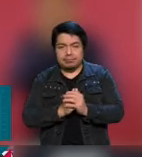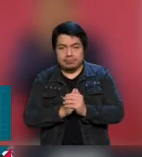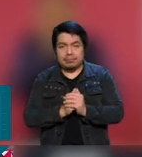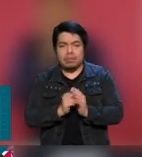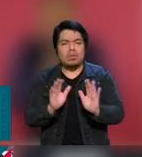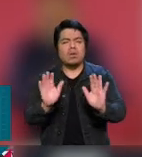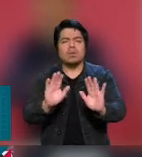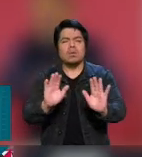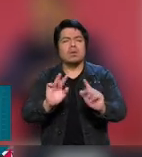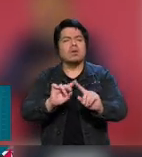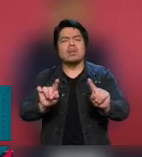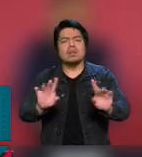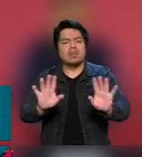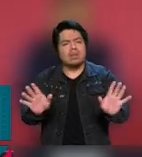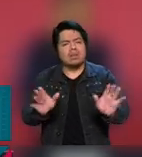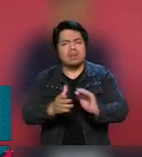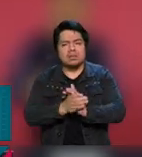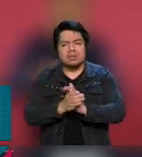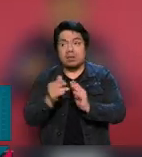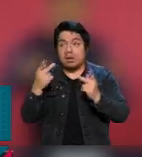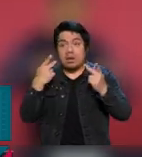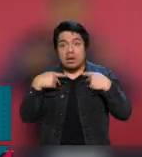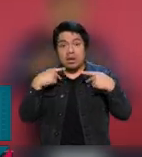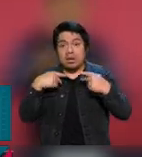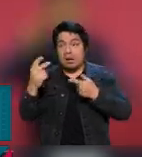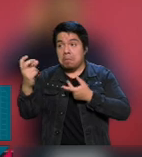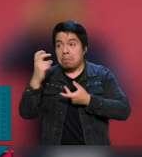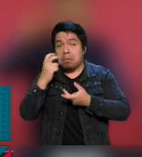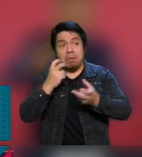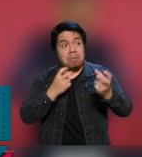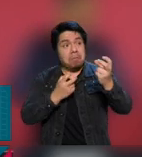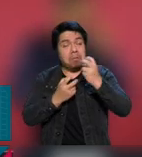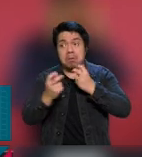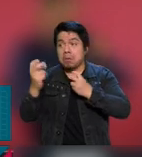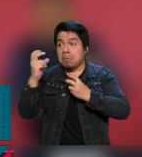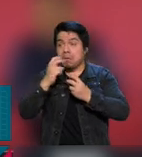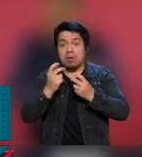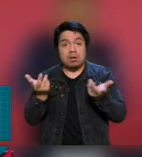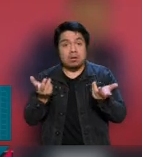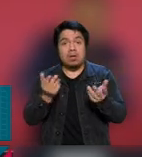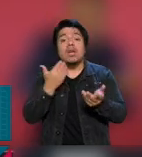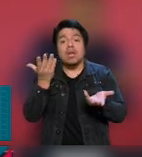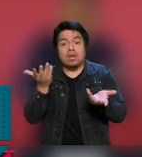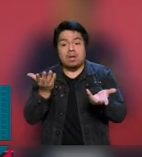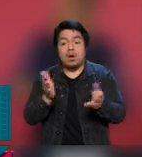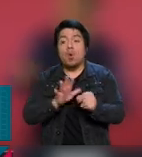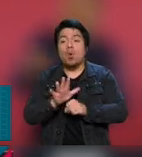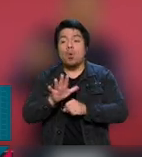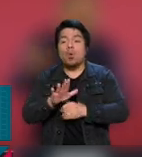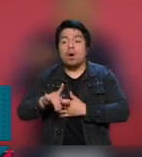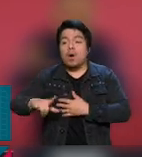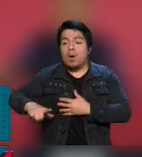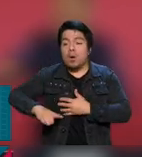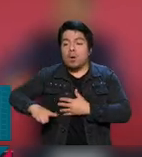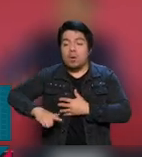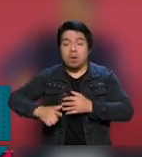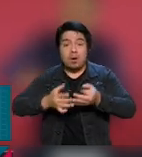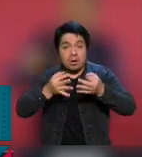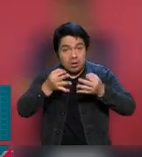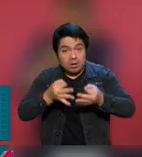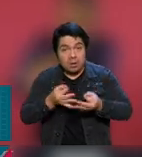Al contrario, los inversionistas lo que quieren es que haya un gobierno con autoridad